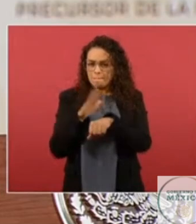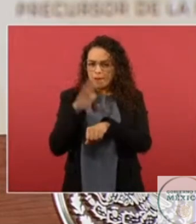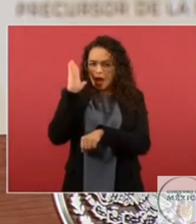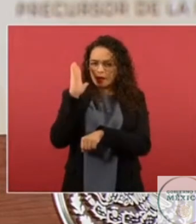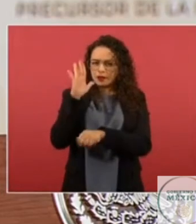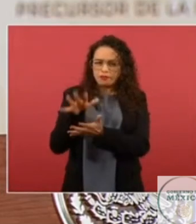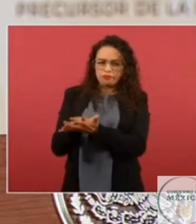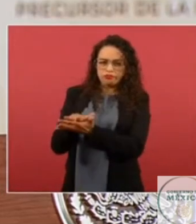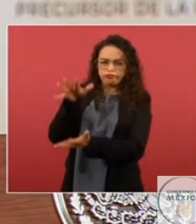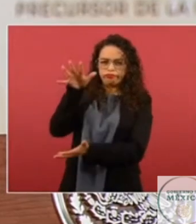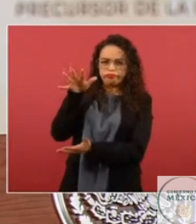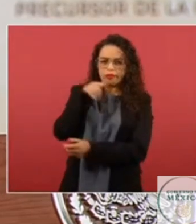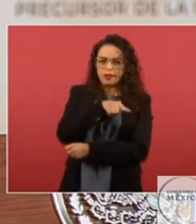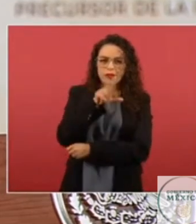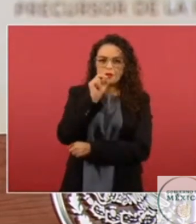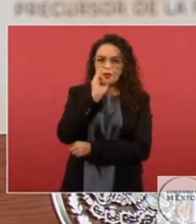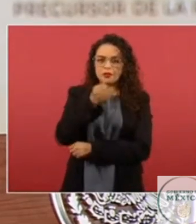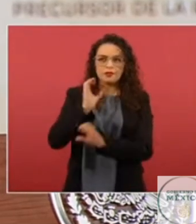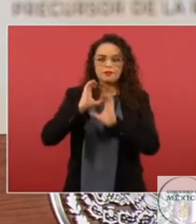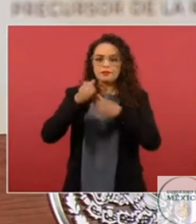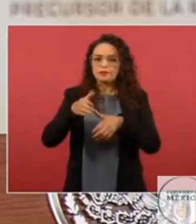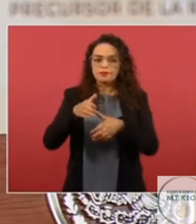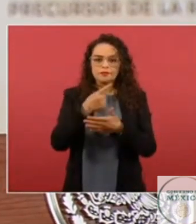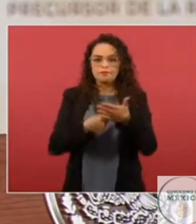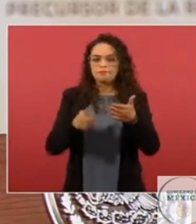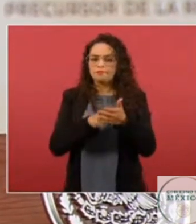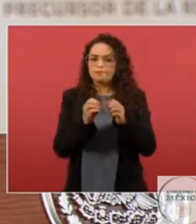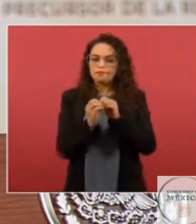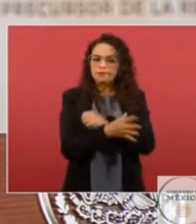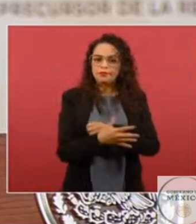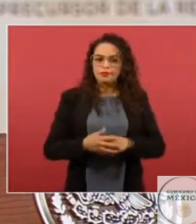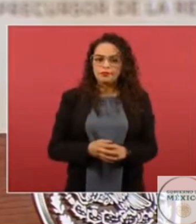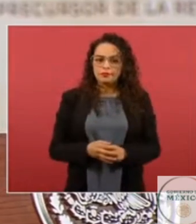porque utilizaban la mentira. Esa es otra